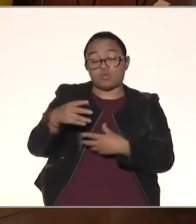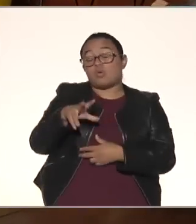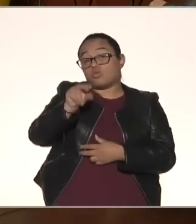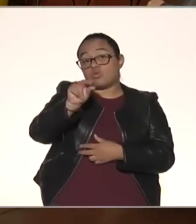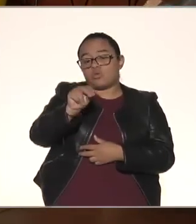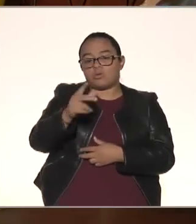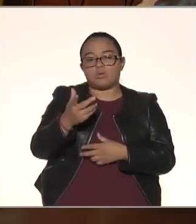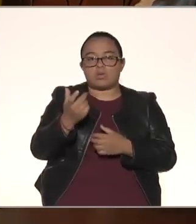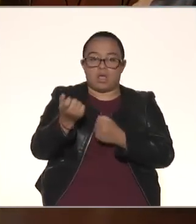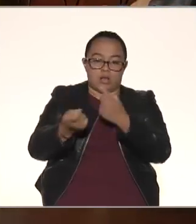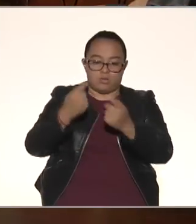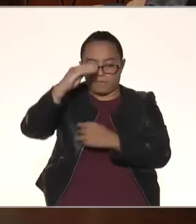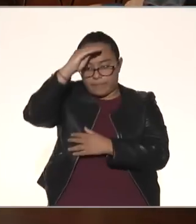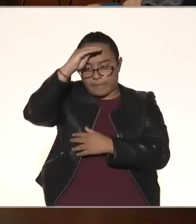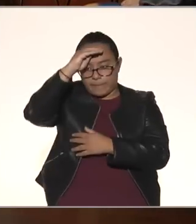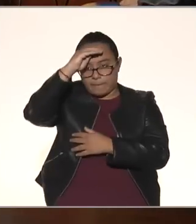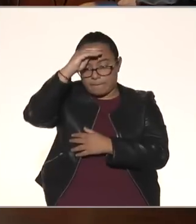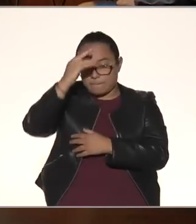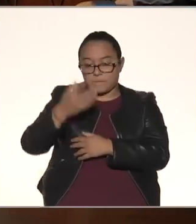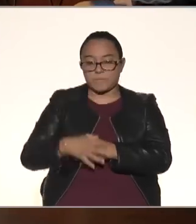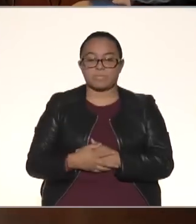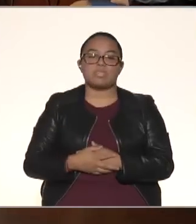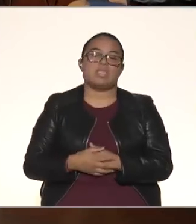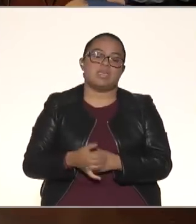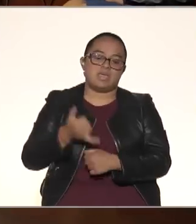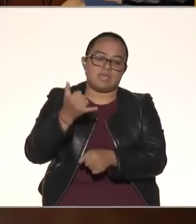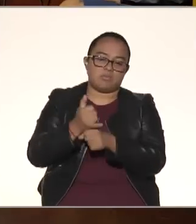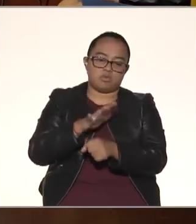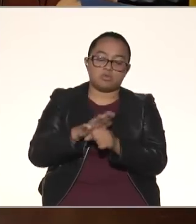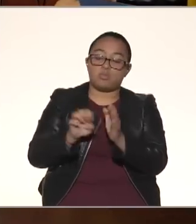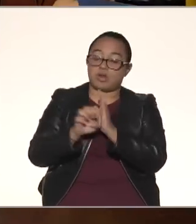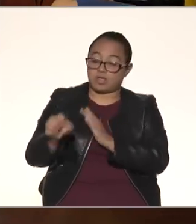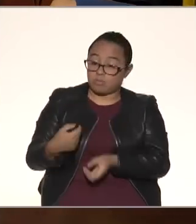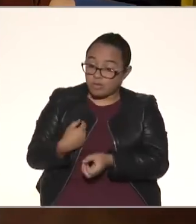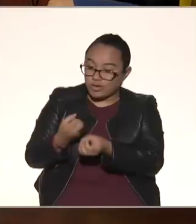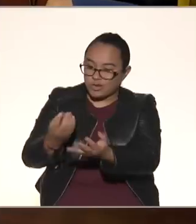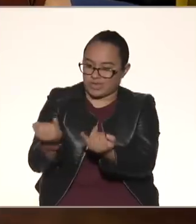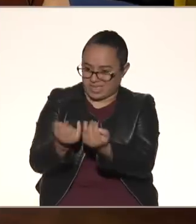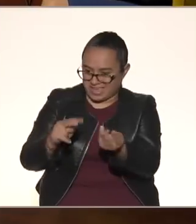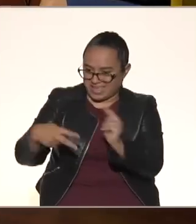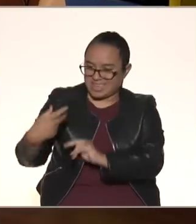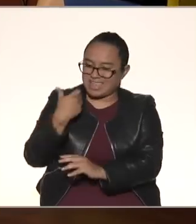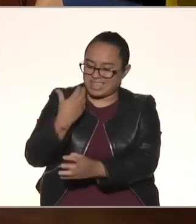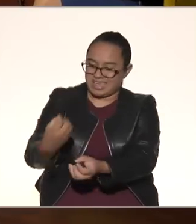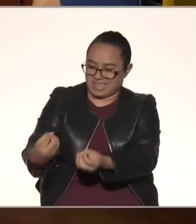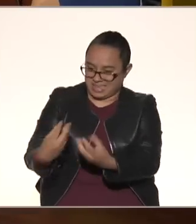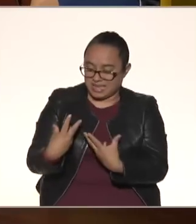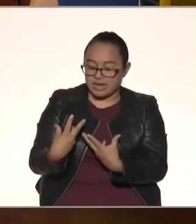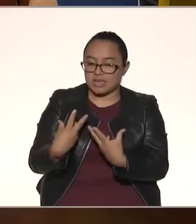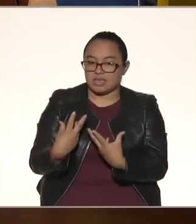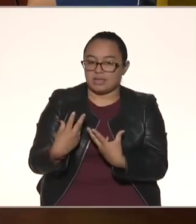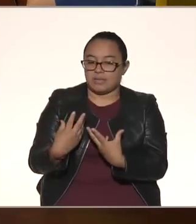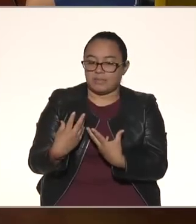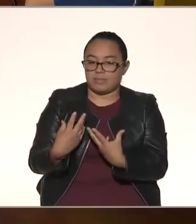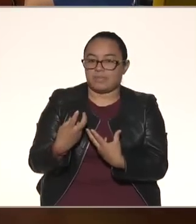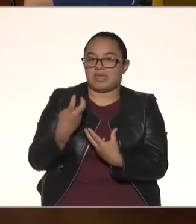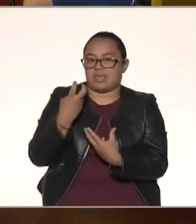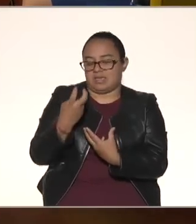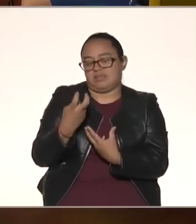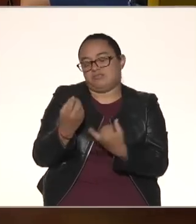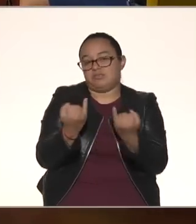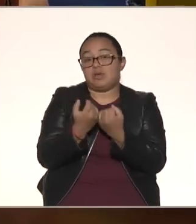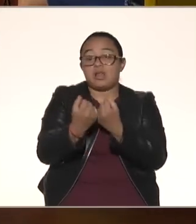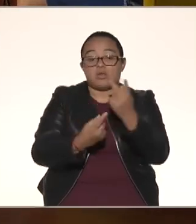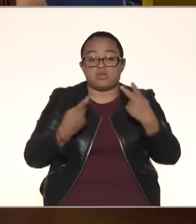Porque se puede pensar. En este sentido es imposible dar sin esperar recibir algo a cambio, porque en el acto de dar está el recibir. Hay muchas